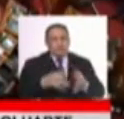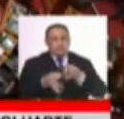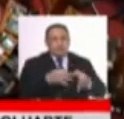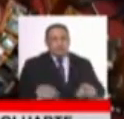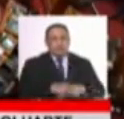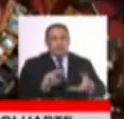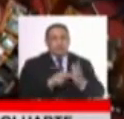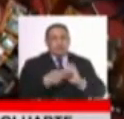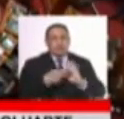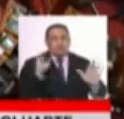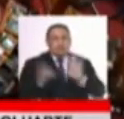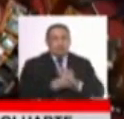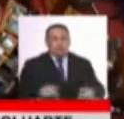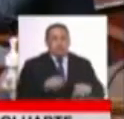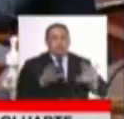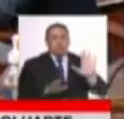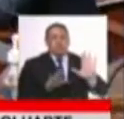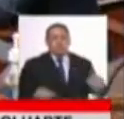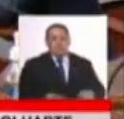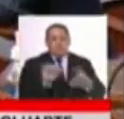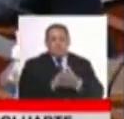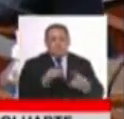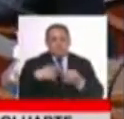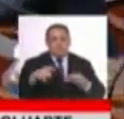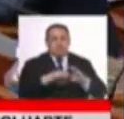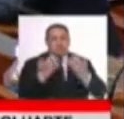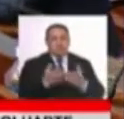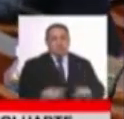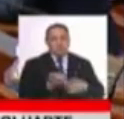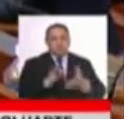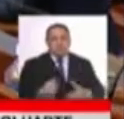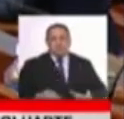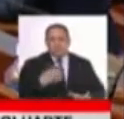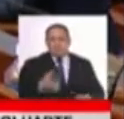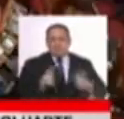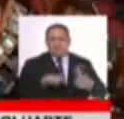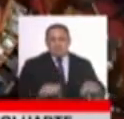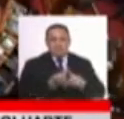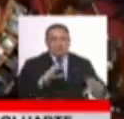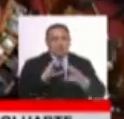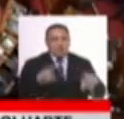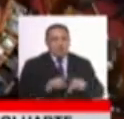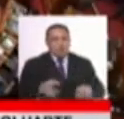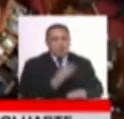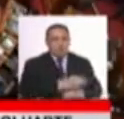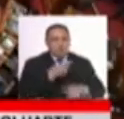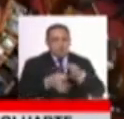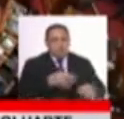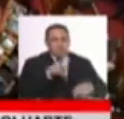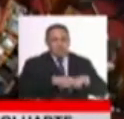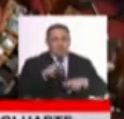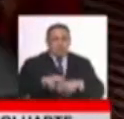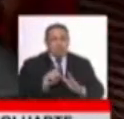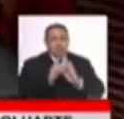deje contentos a todos los que estamos esperando que el Estado funcione. De acuerdo. Muchas gracias, Natalia González, directora del Instituto de